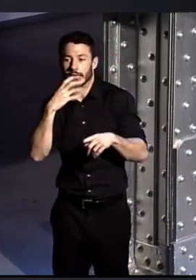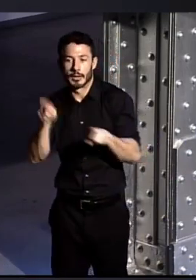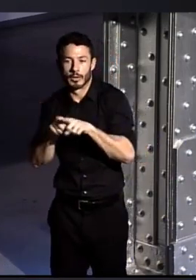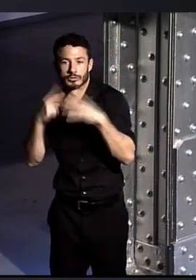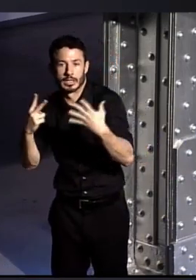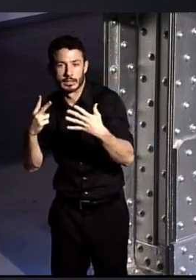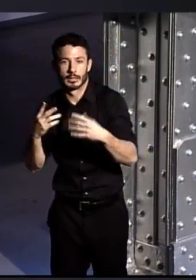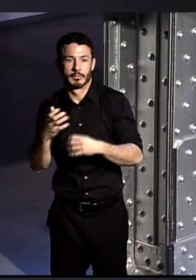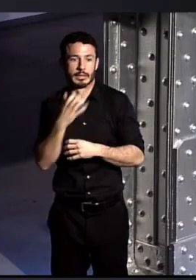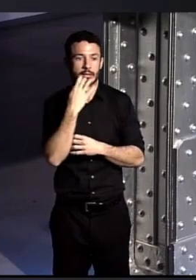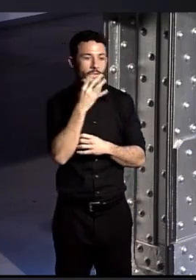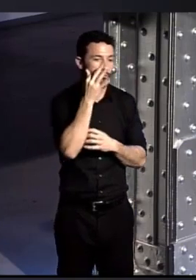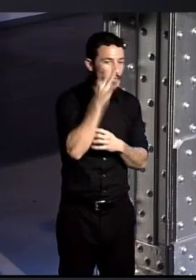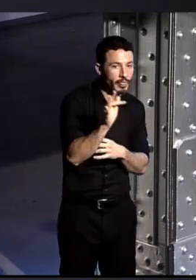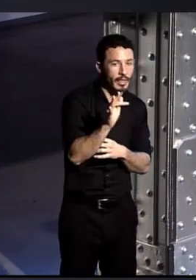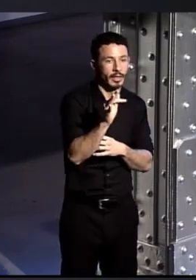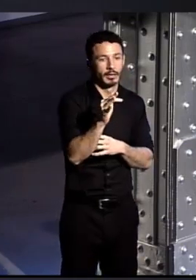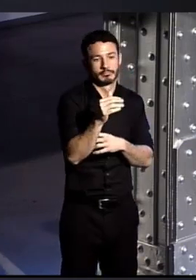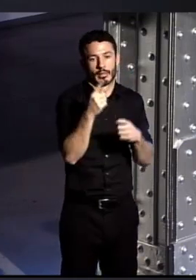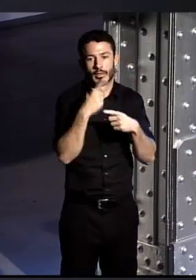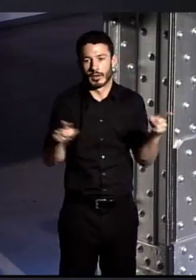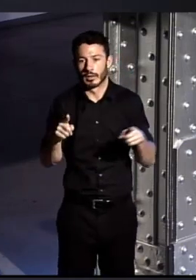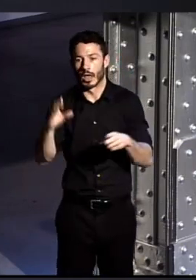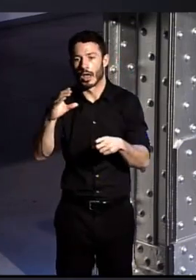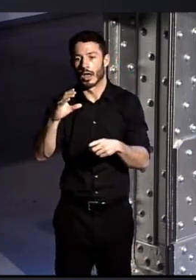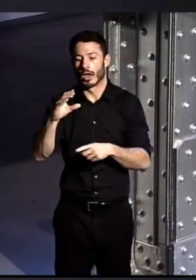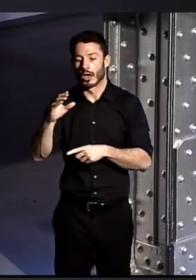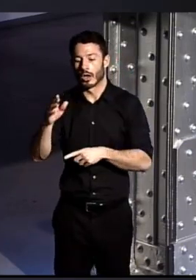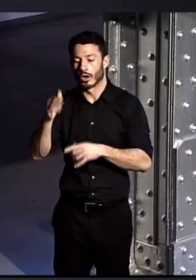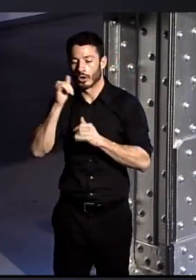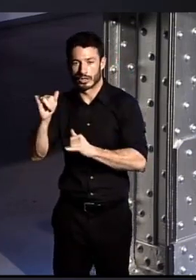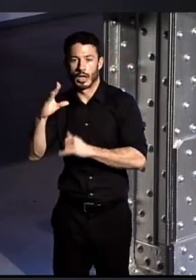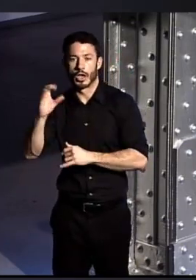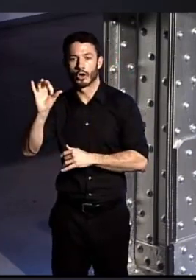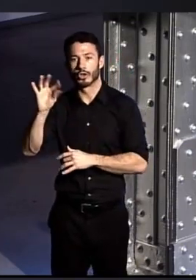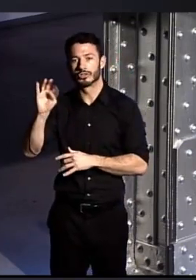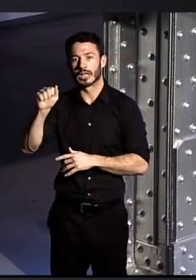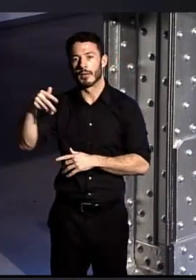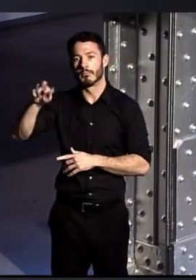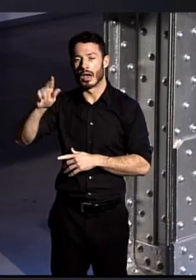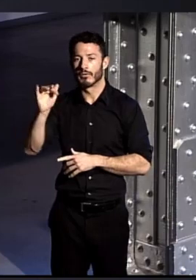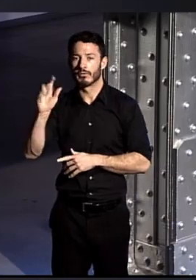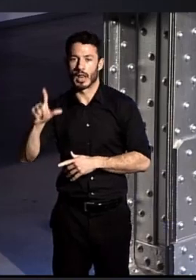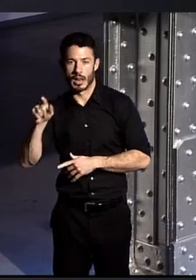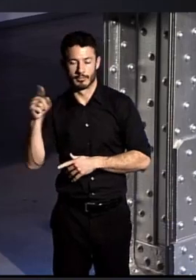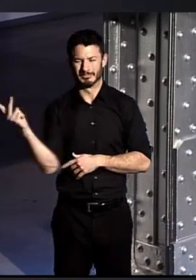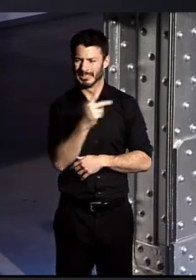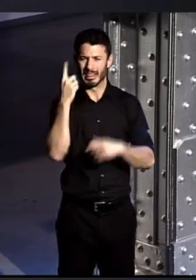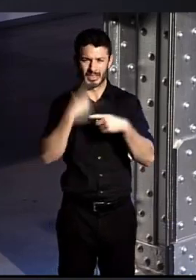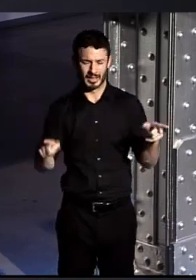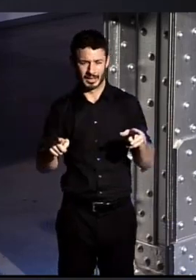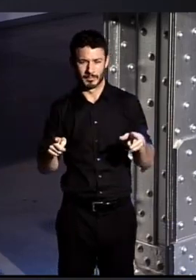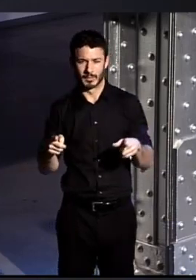francés que ser de Costa de Marfil, ¿no? Y cada uno de nosotros compartimos, por tanto, mucha experiencia vital y